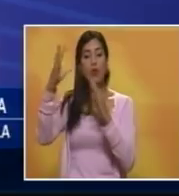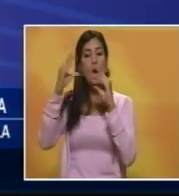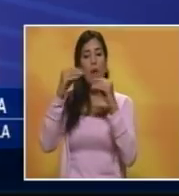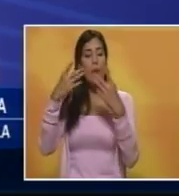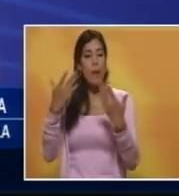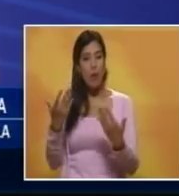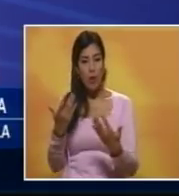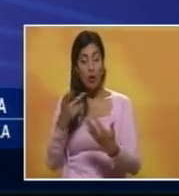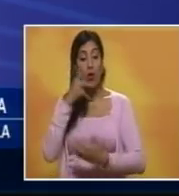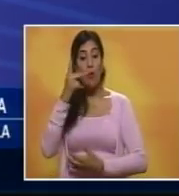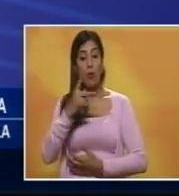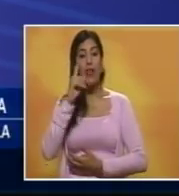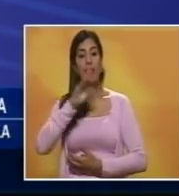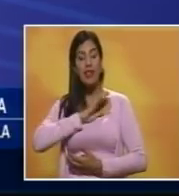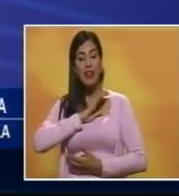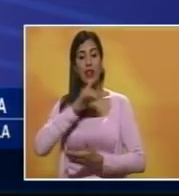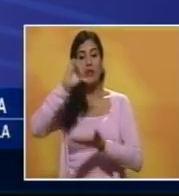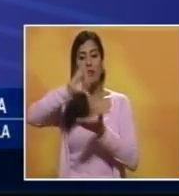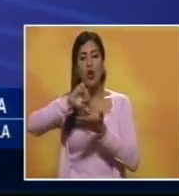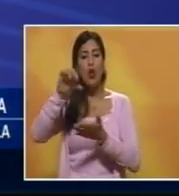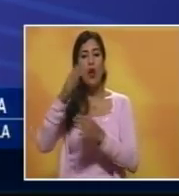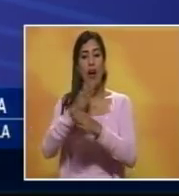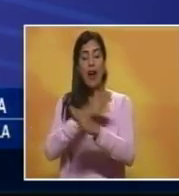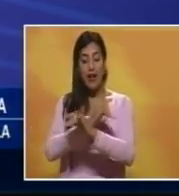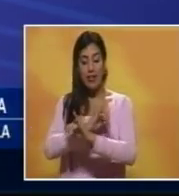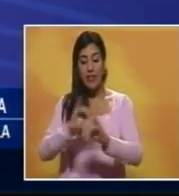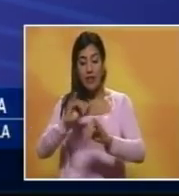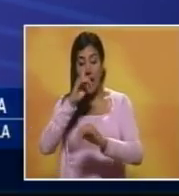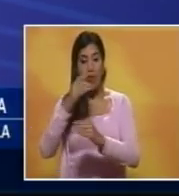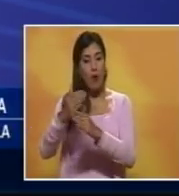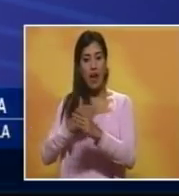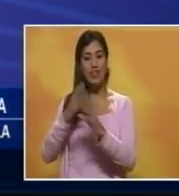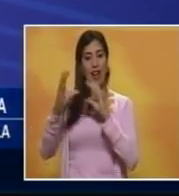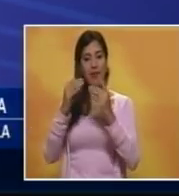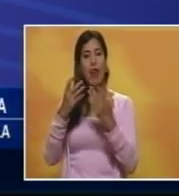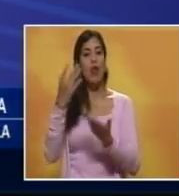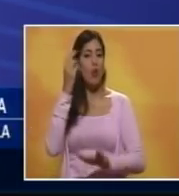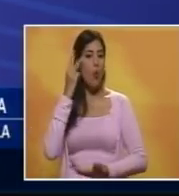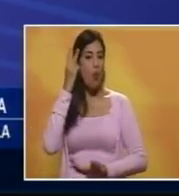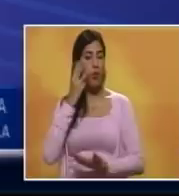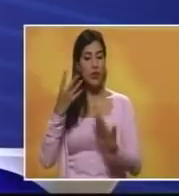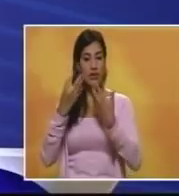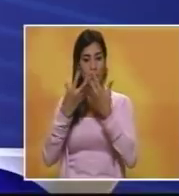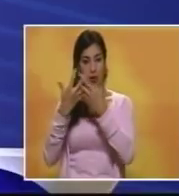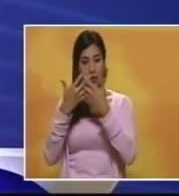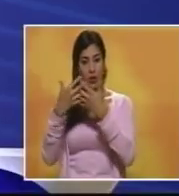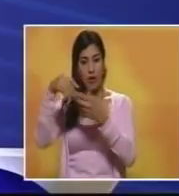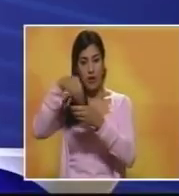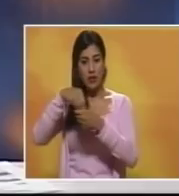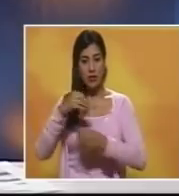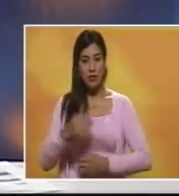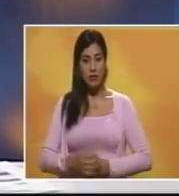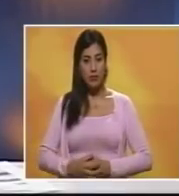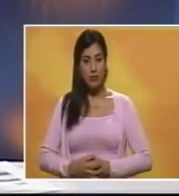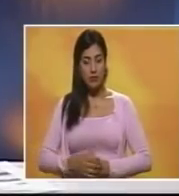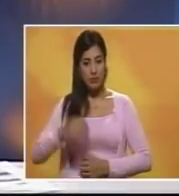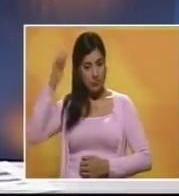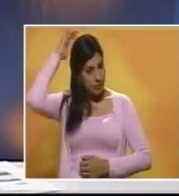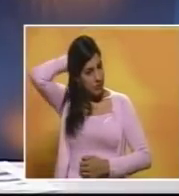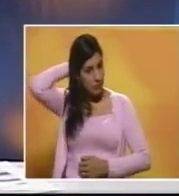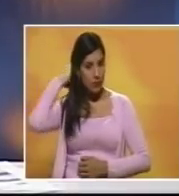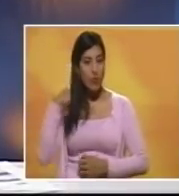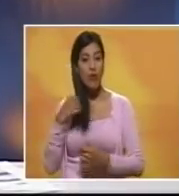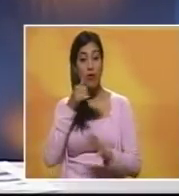diálogo político que tendrá lugar antes de que finalice el año en Washington, Estados Unidos.